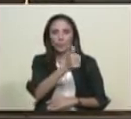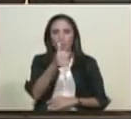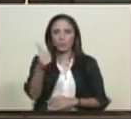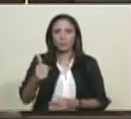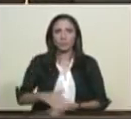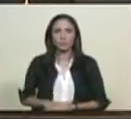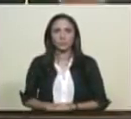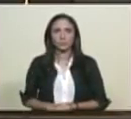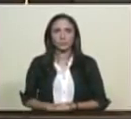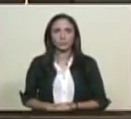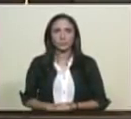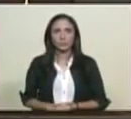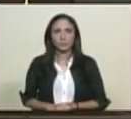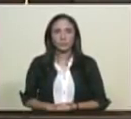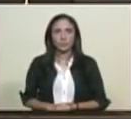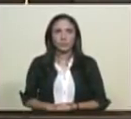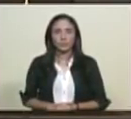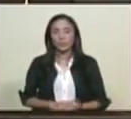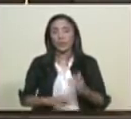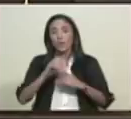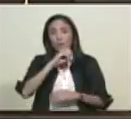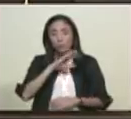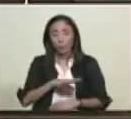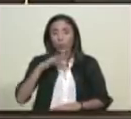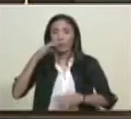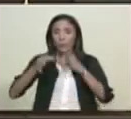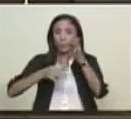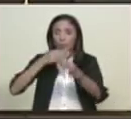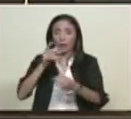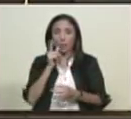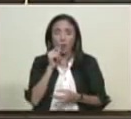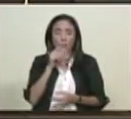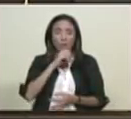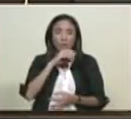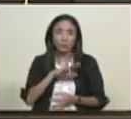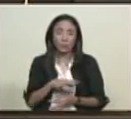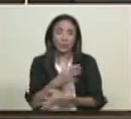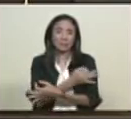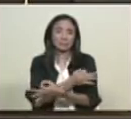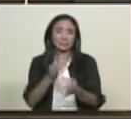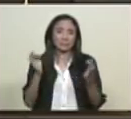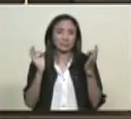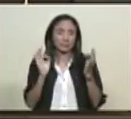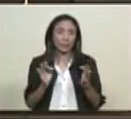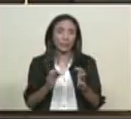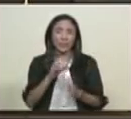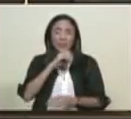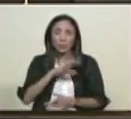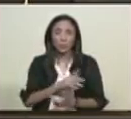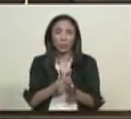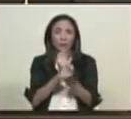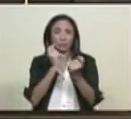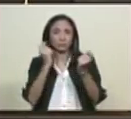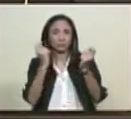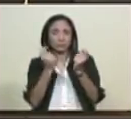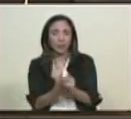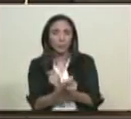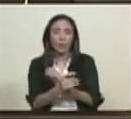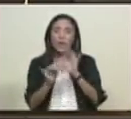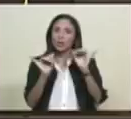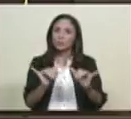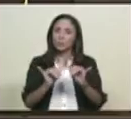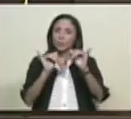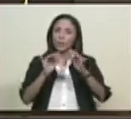Miren la trayectoria que nos describía el doctor Ibarra, hermosa trayectoria histórica. Eso somos nosotros, nosotros